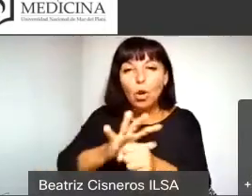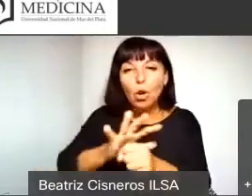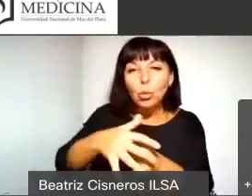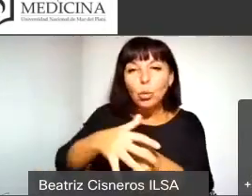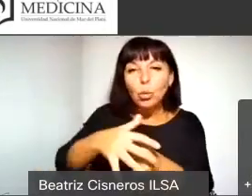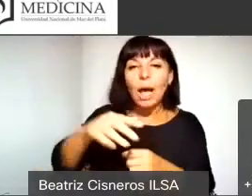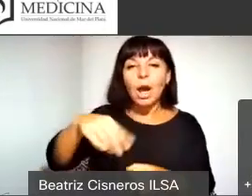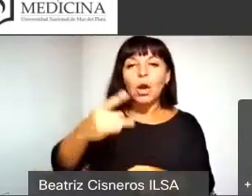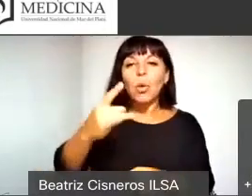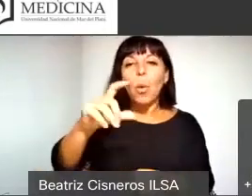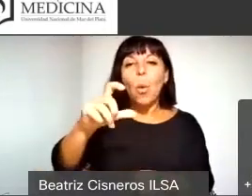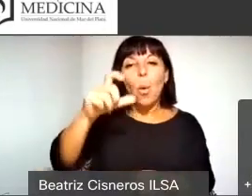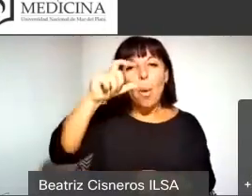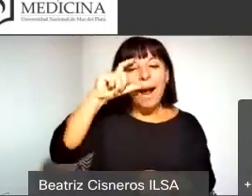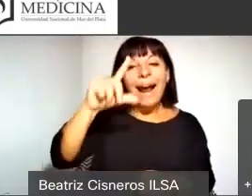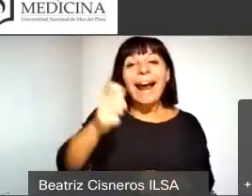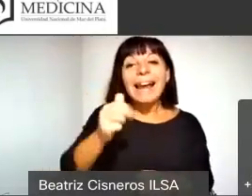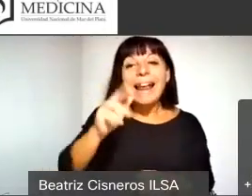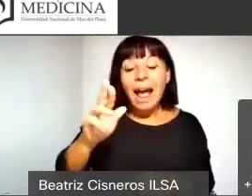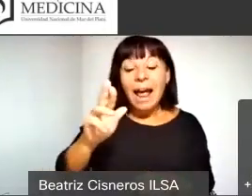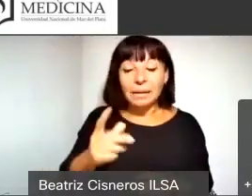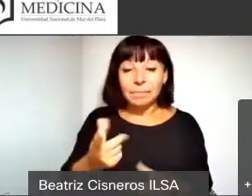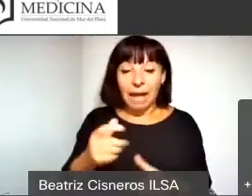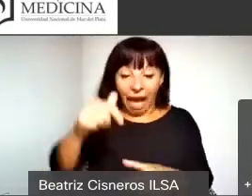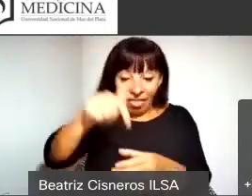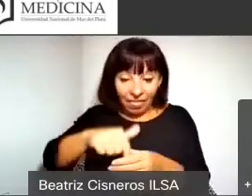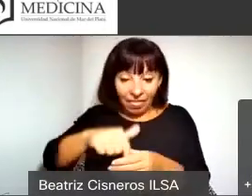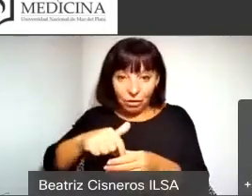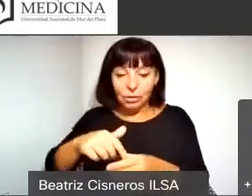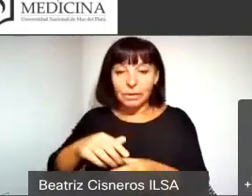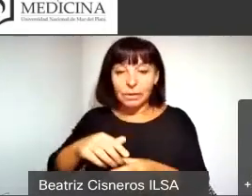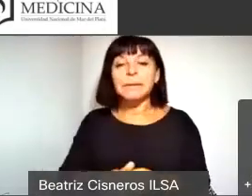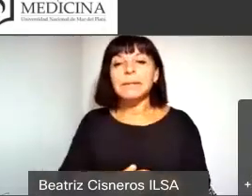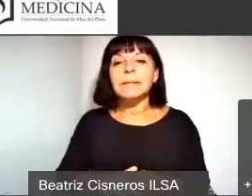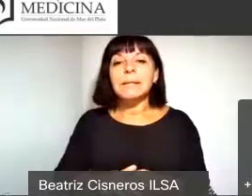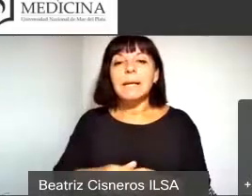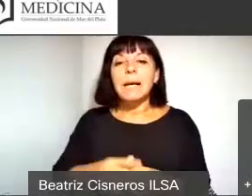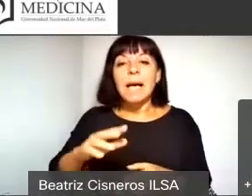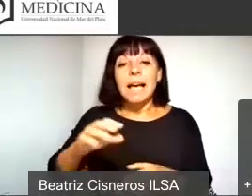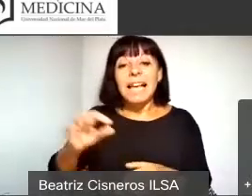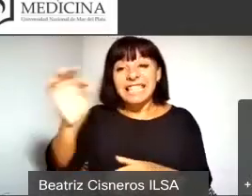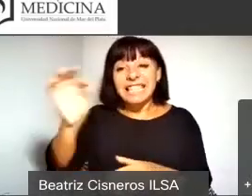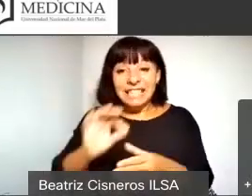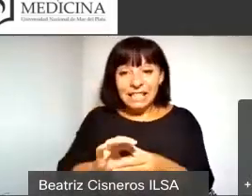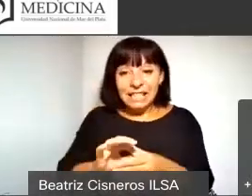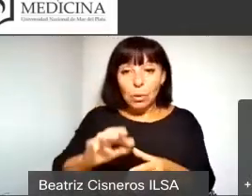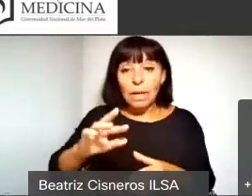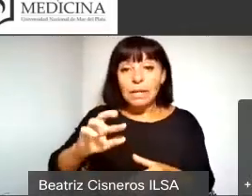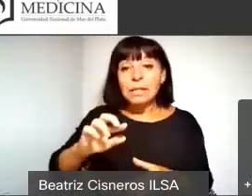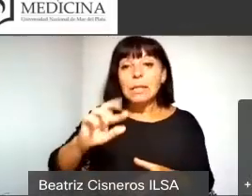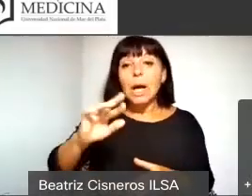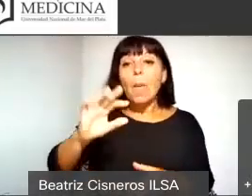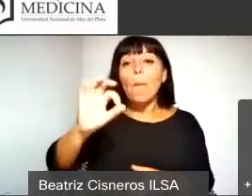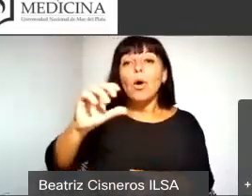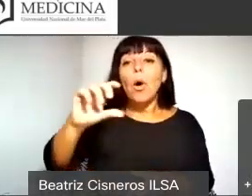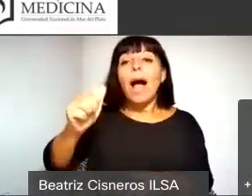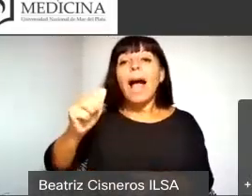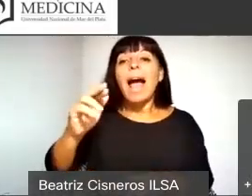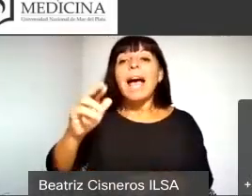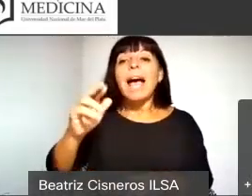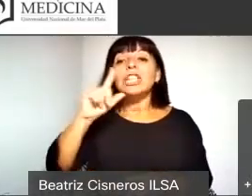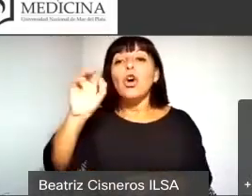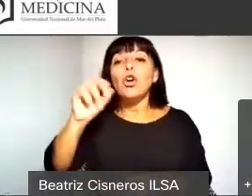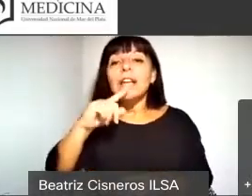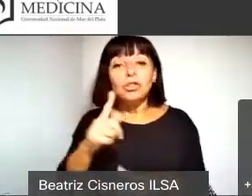núcleo, porque seguramente saben o habrán leído previo a esta clase que las células procariotas carecen de núcleo y las células eucariotas sí